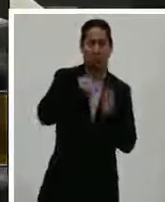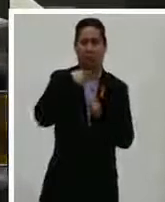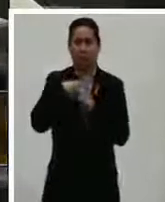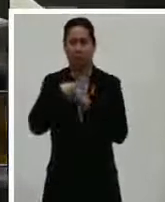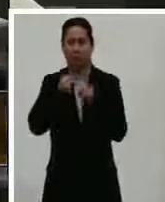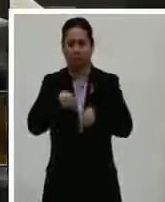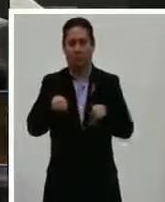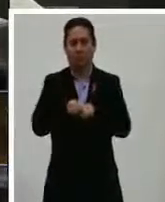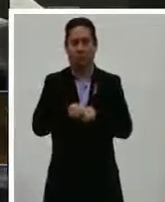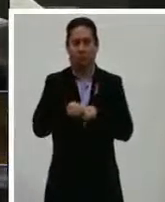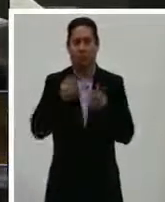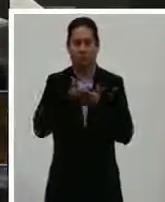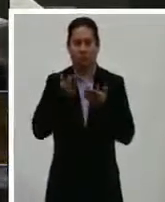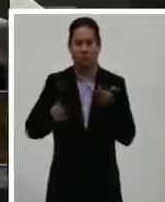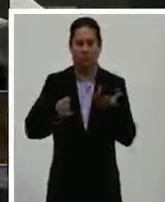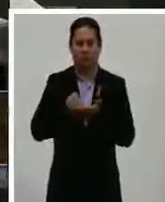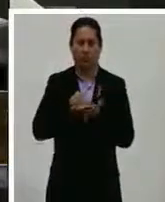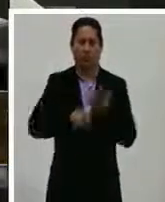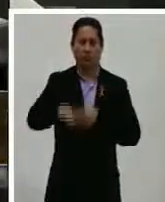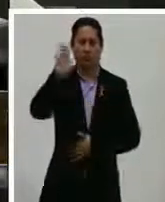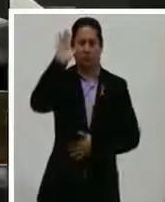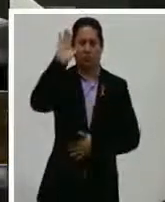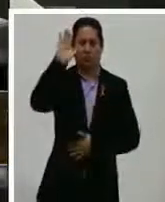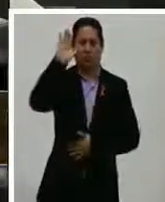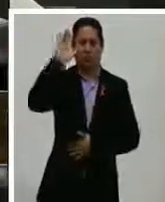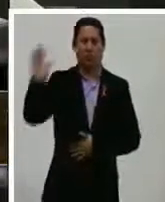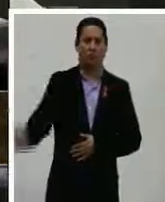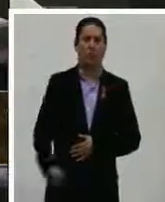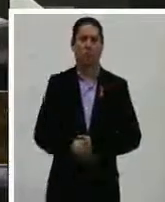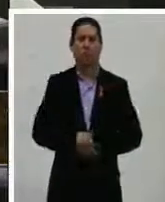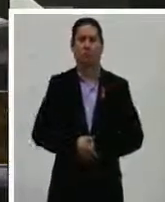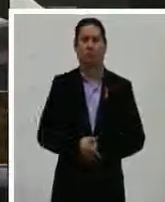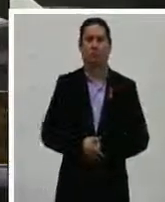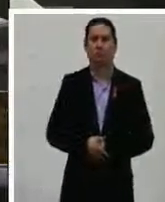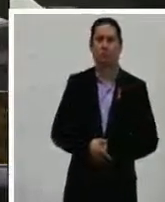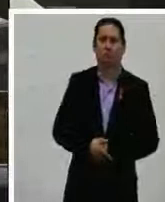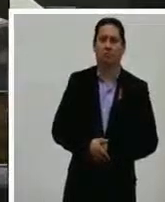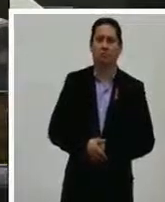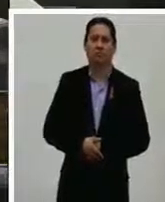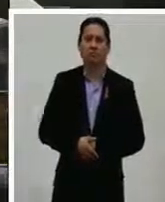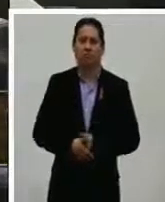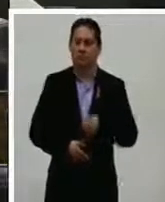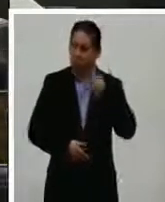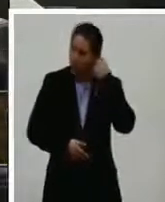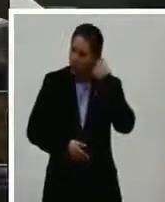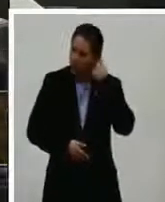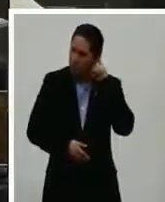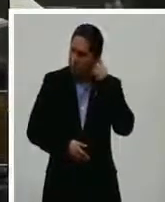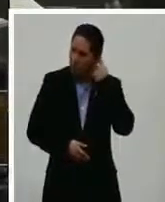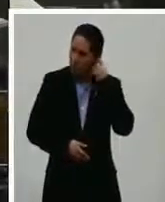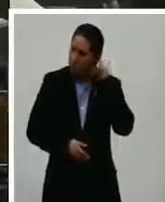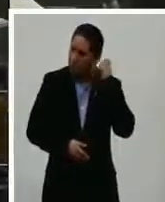oa favor de la misma sírvase manifestarlo en este momento levantando la mano